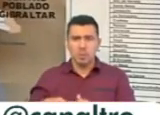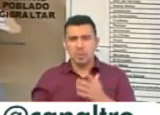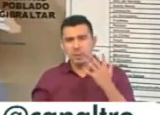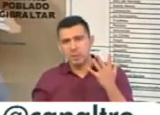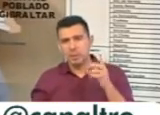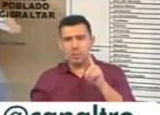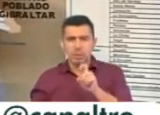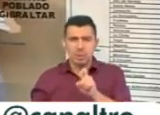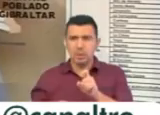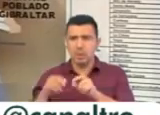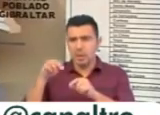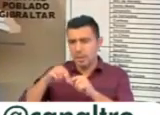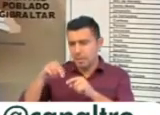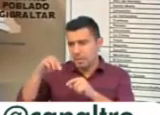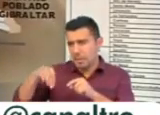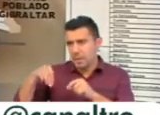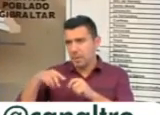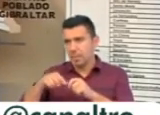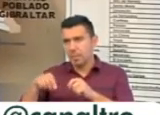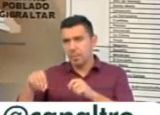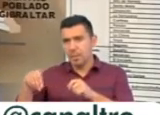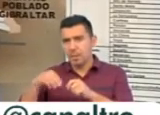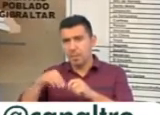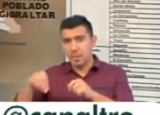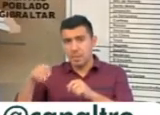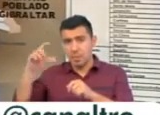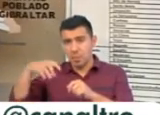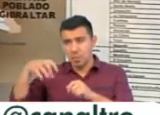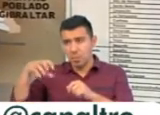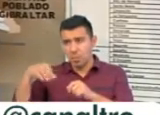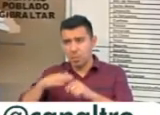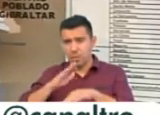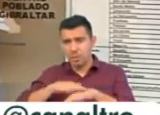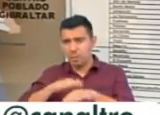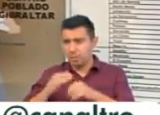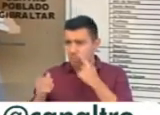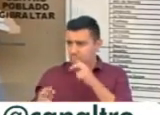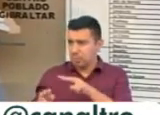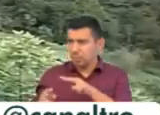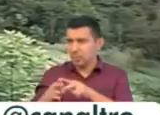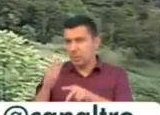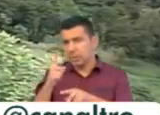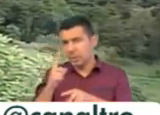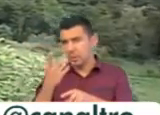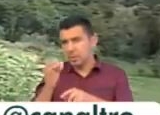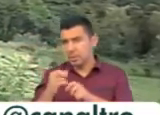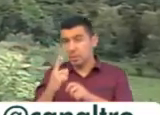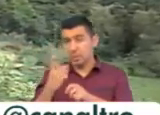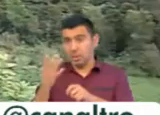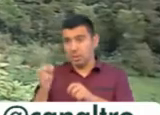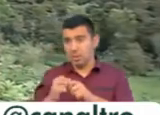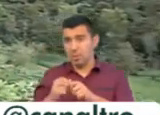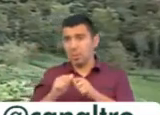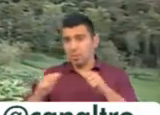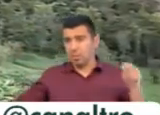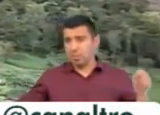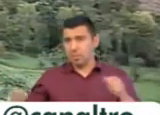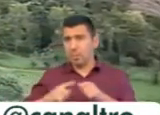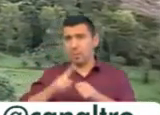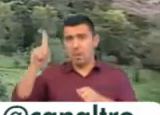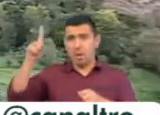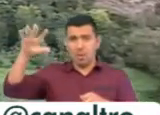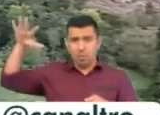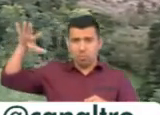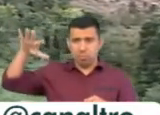de lluvia cada vez que tenemos lluvias de 10 milímetros nosotros venimos reportando desplazamientos de 100 150 metros en la parte baja en la parte alta